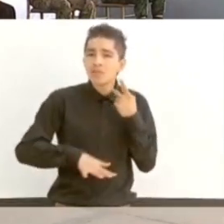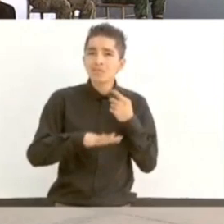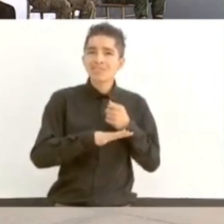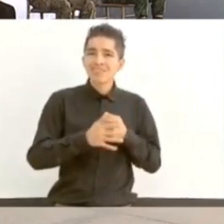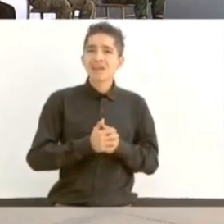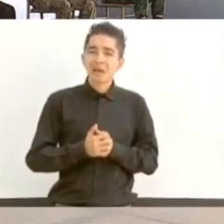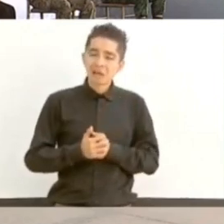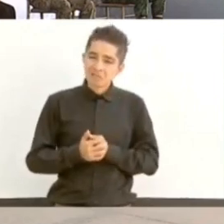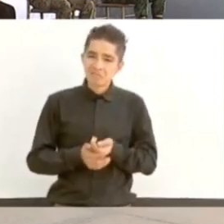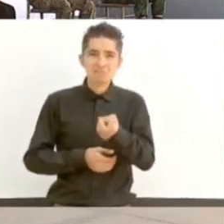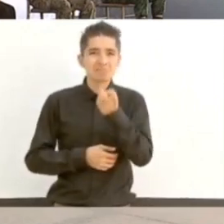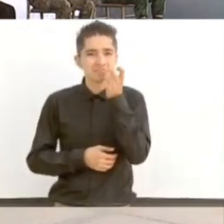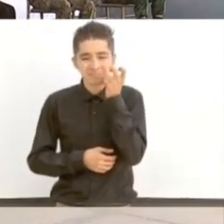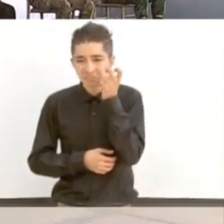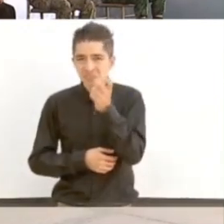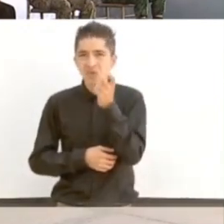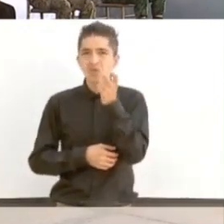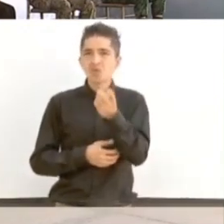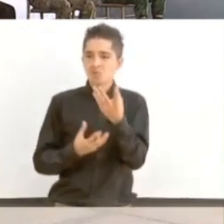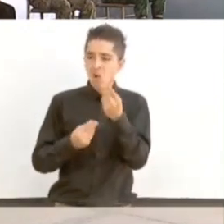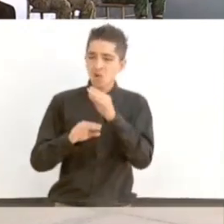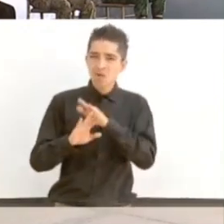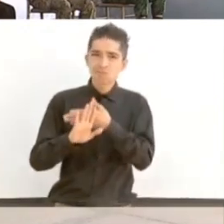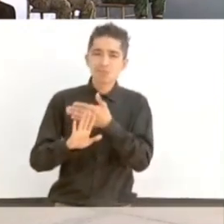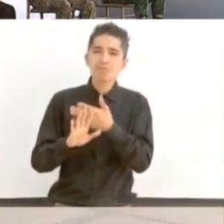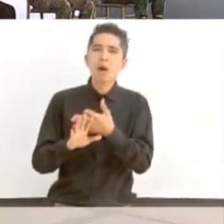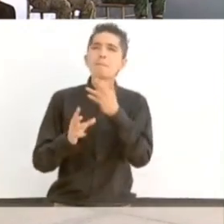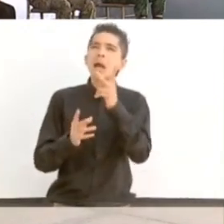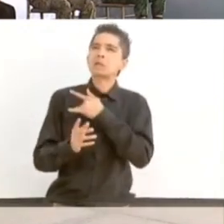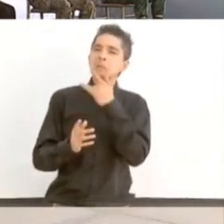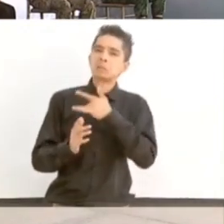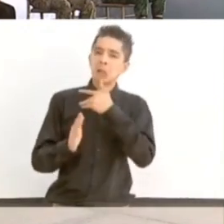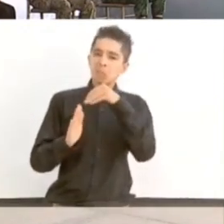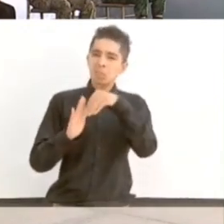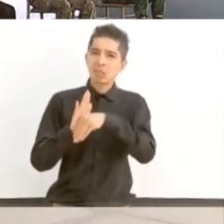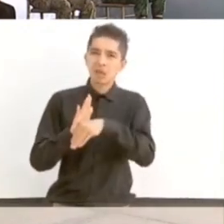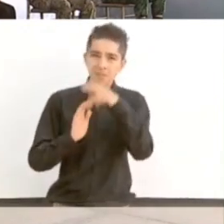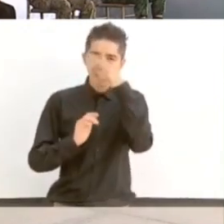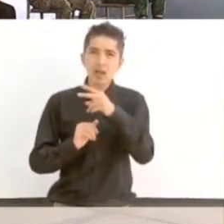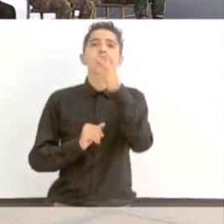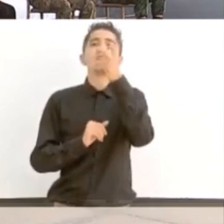Por eso se está llevando a cabo esta transformación